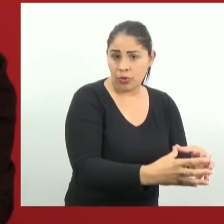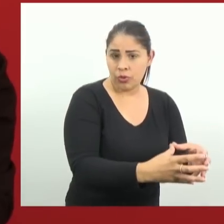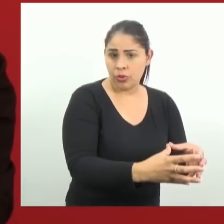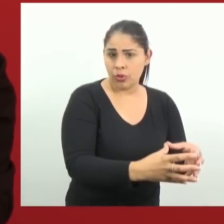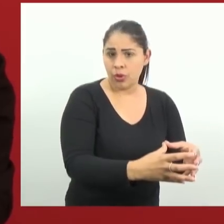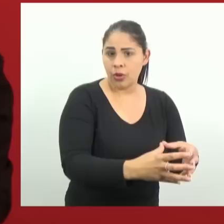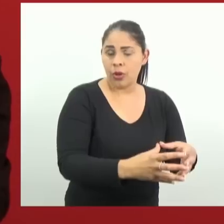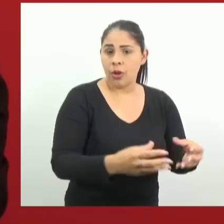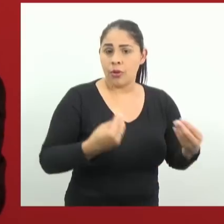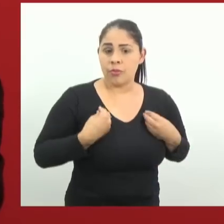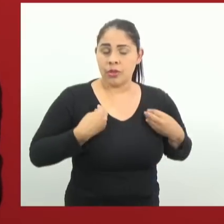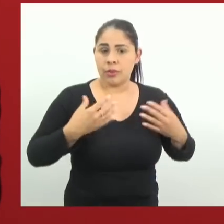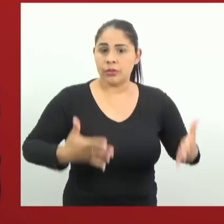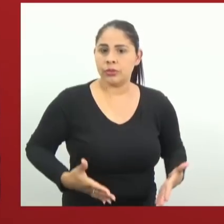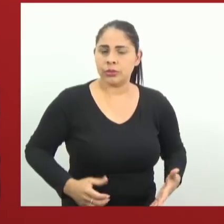ataques diabólicos.